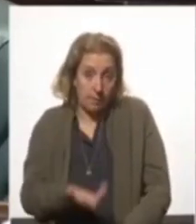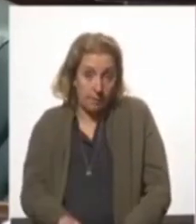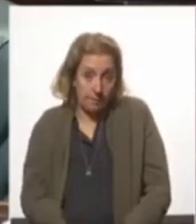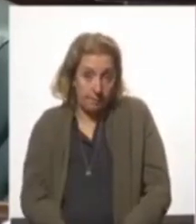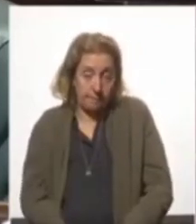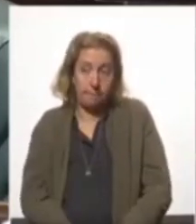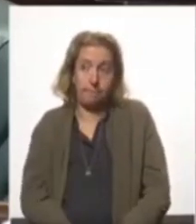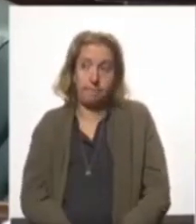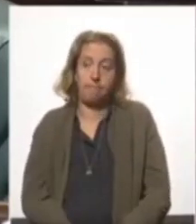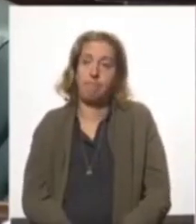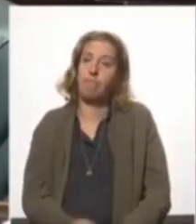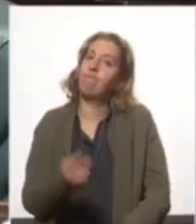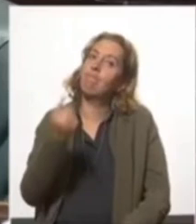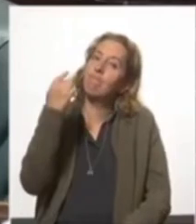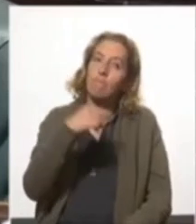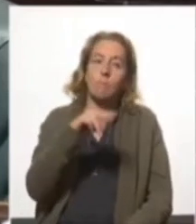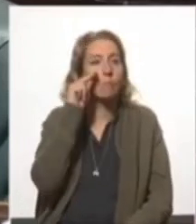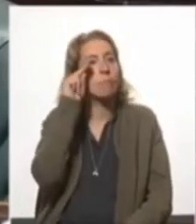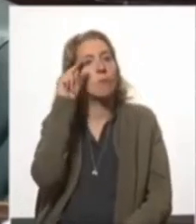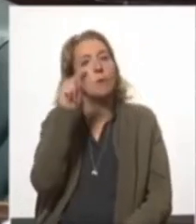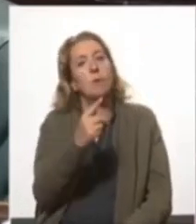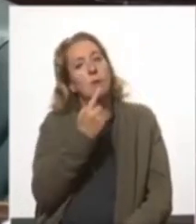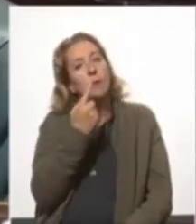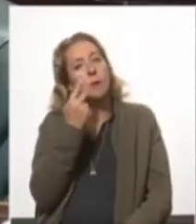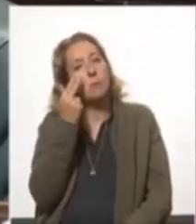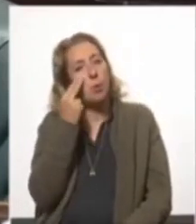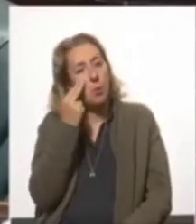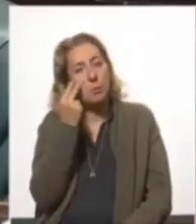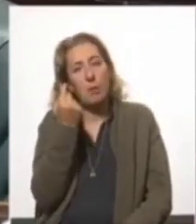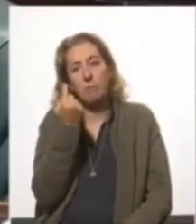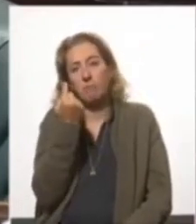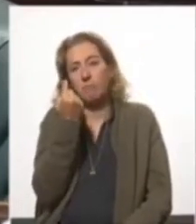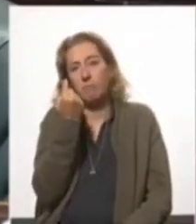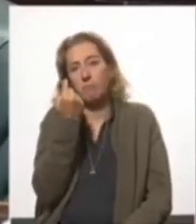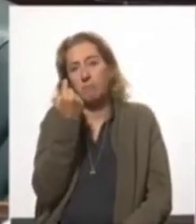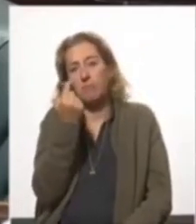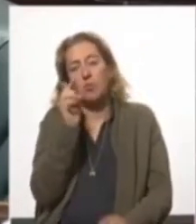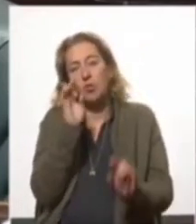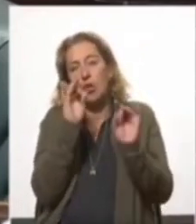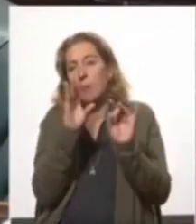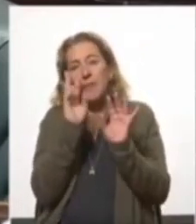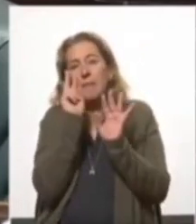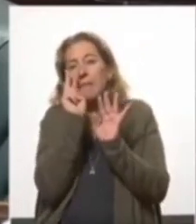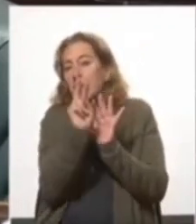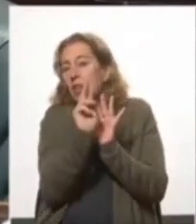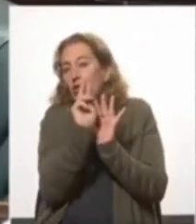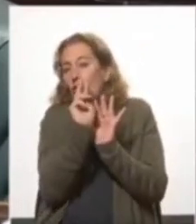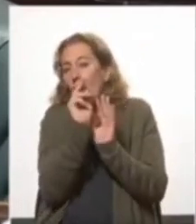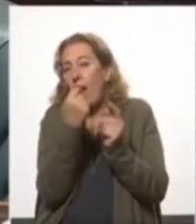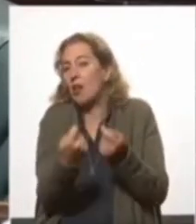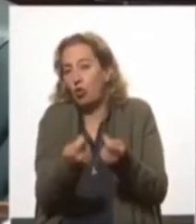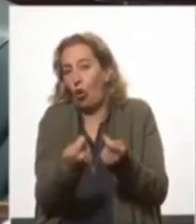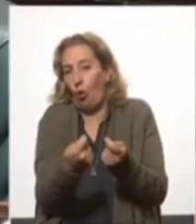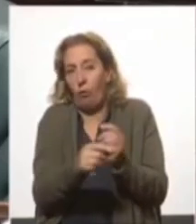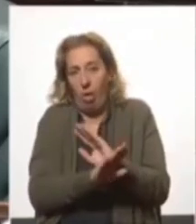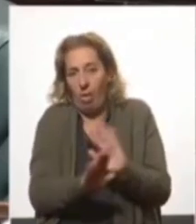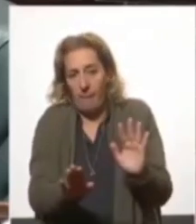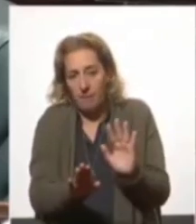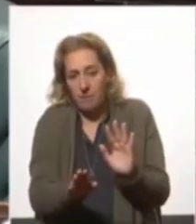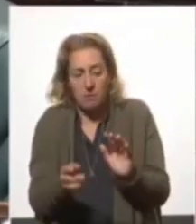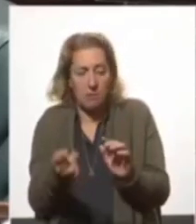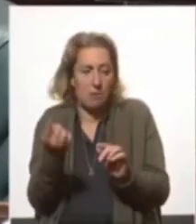tanto se está viendo el problema con un solo ojo, el ojo del gasto, sin entender que atrás del gasto